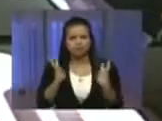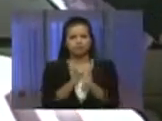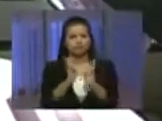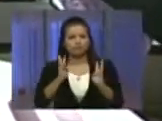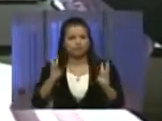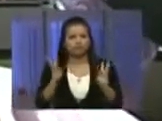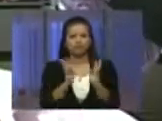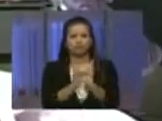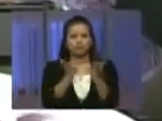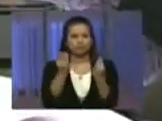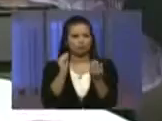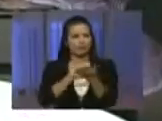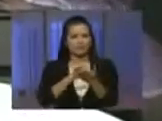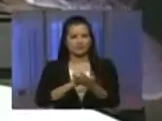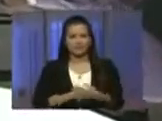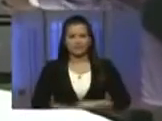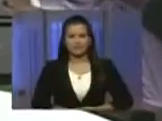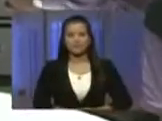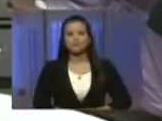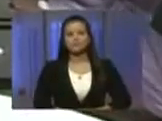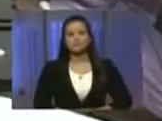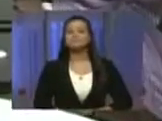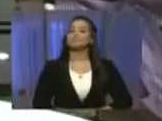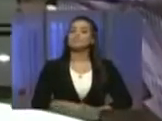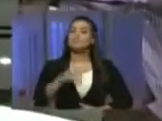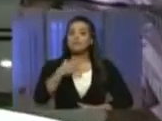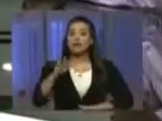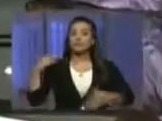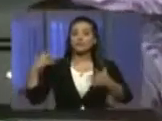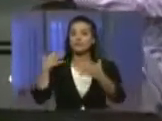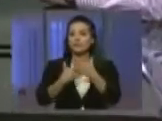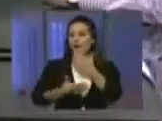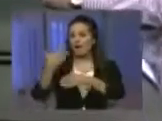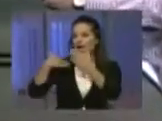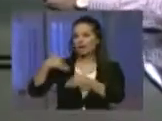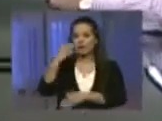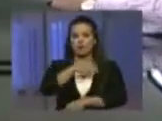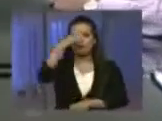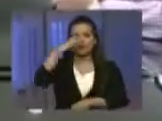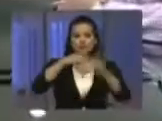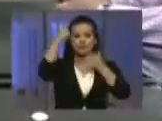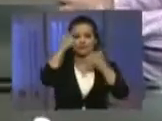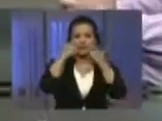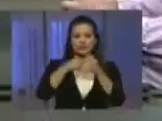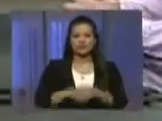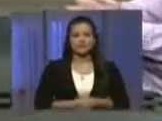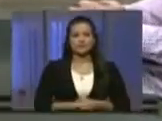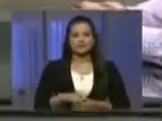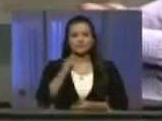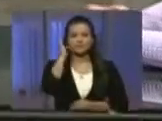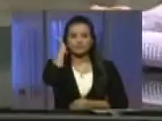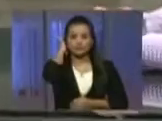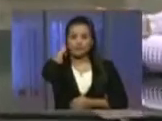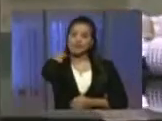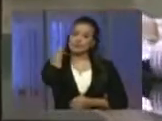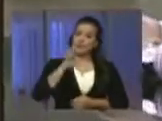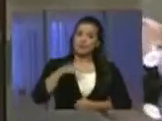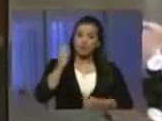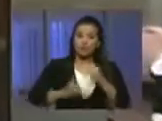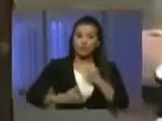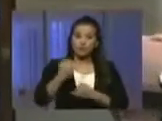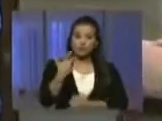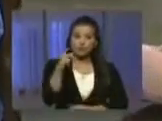reuniones una larga etapa con nuestro comandante Chávez y los últimos 3 años 41